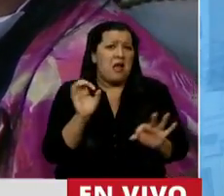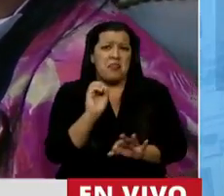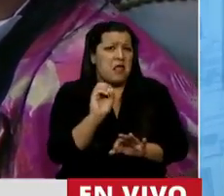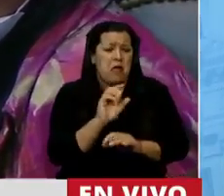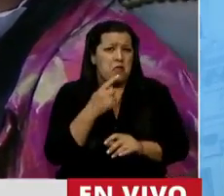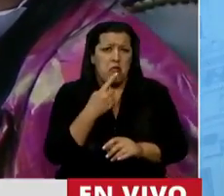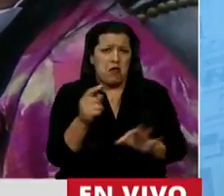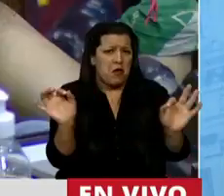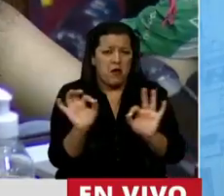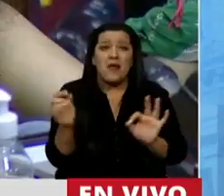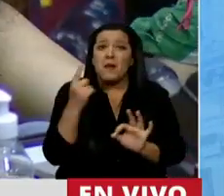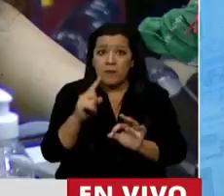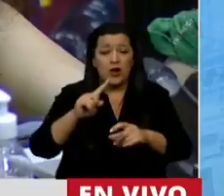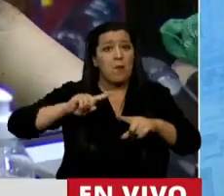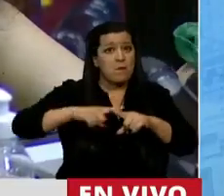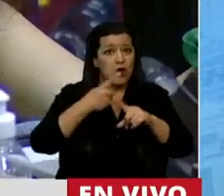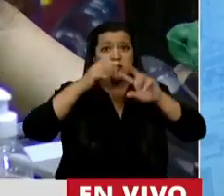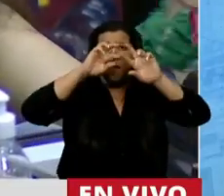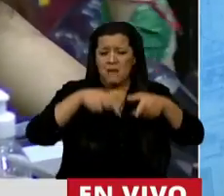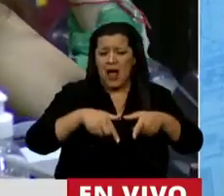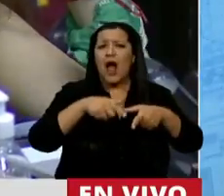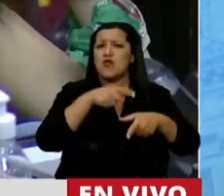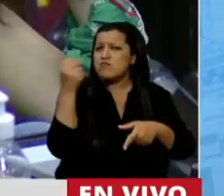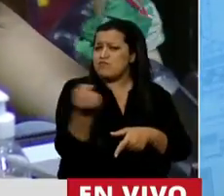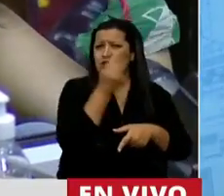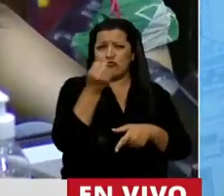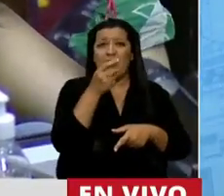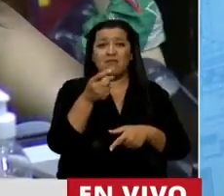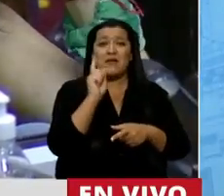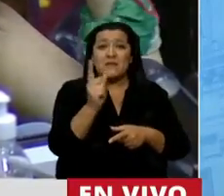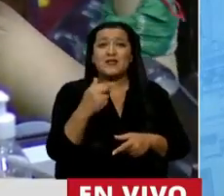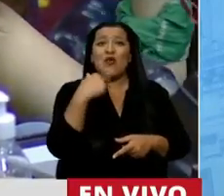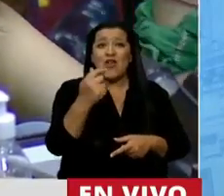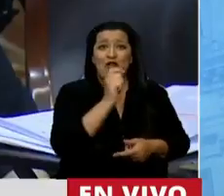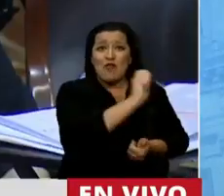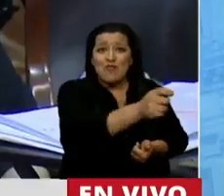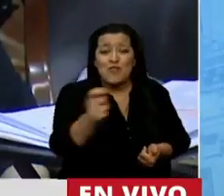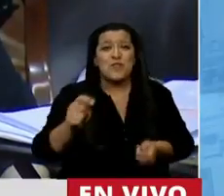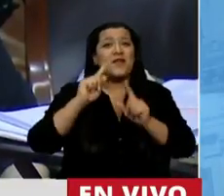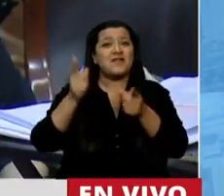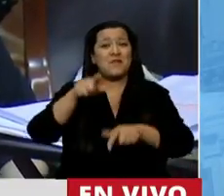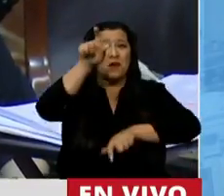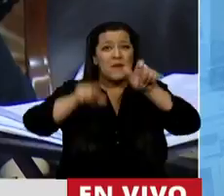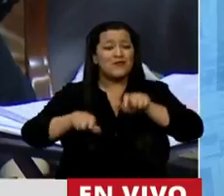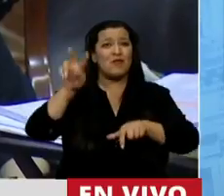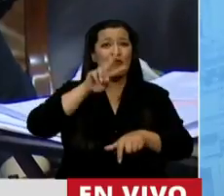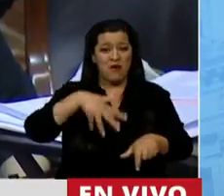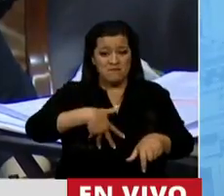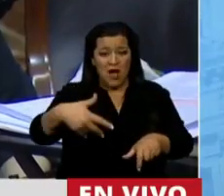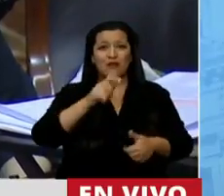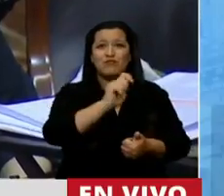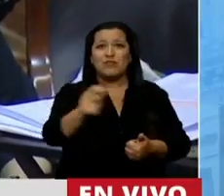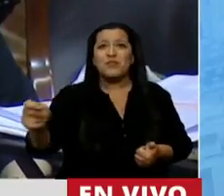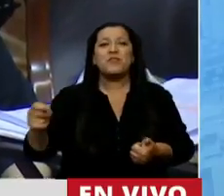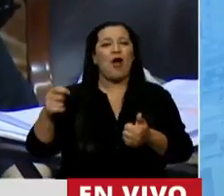ejemplo, pero es una política muy importante porque le dio la posibilidad a esos miles y miles de pibes y pibas que crecieran